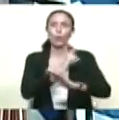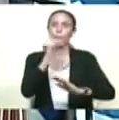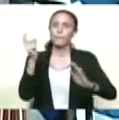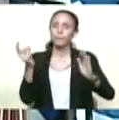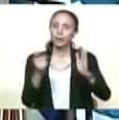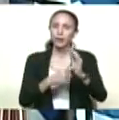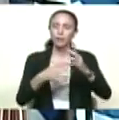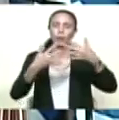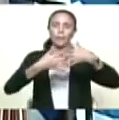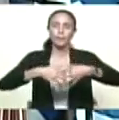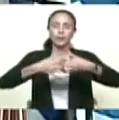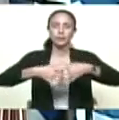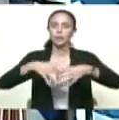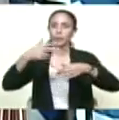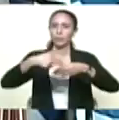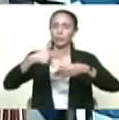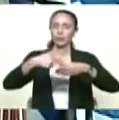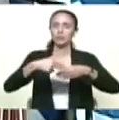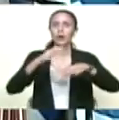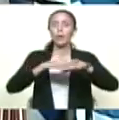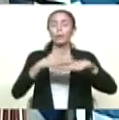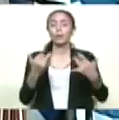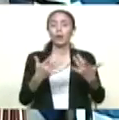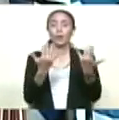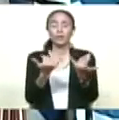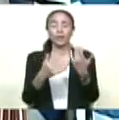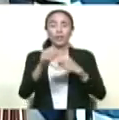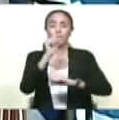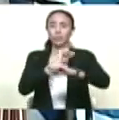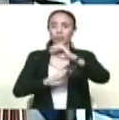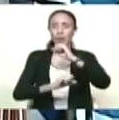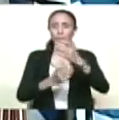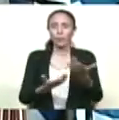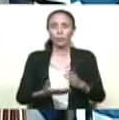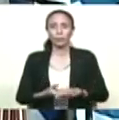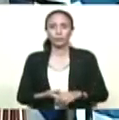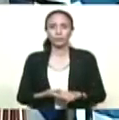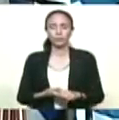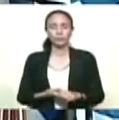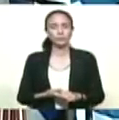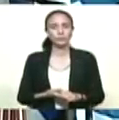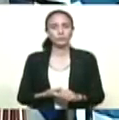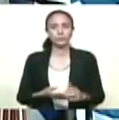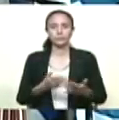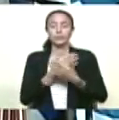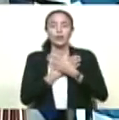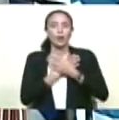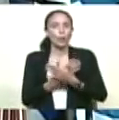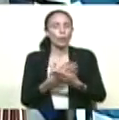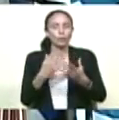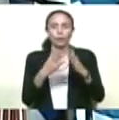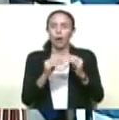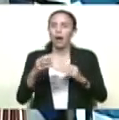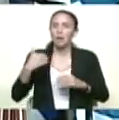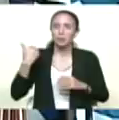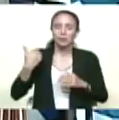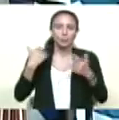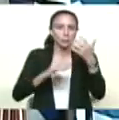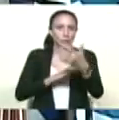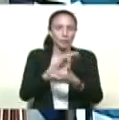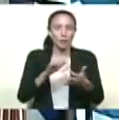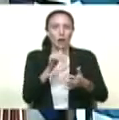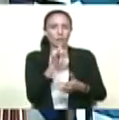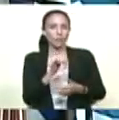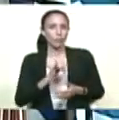producto de esta lucha que nosotros obviamente estamos a la orden para cualquier información